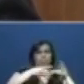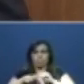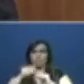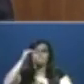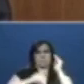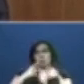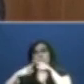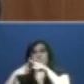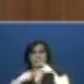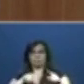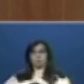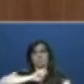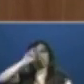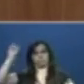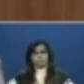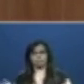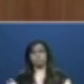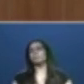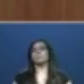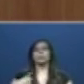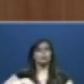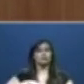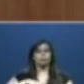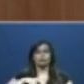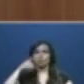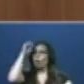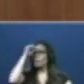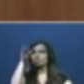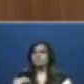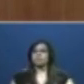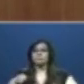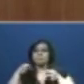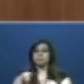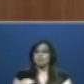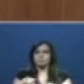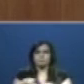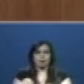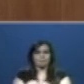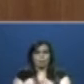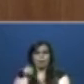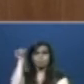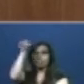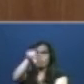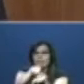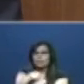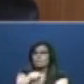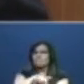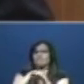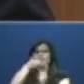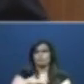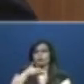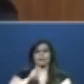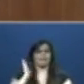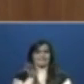comunidades autónomas y nuestro criterio ha sido siempre no afectar al núcleo esencial de los mismos algunos otros